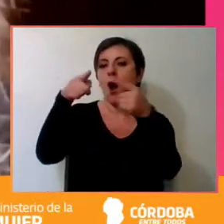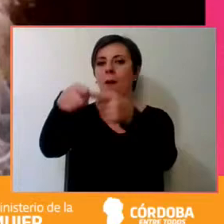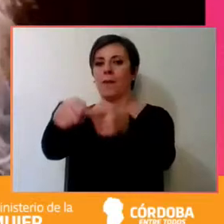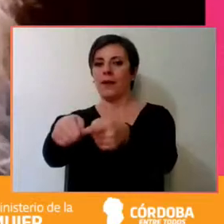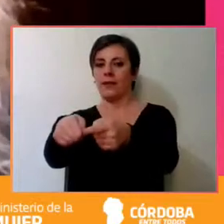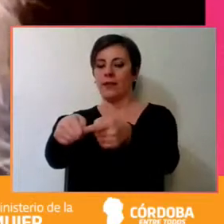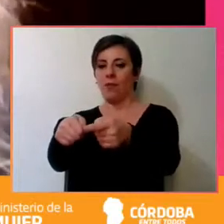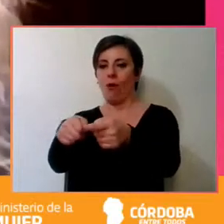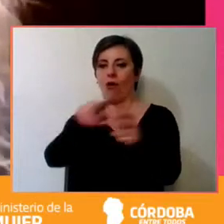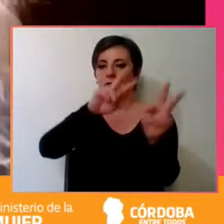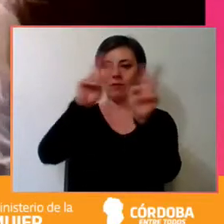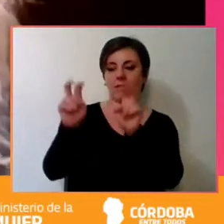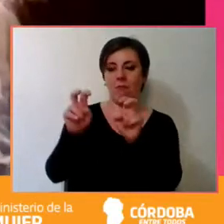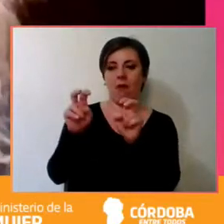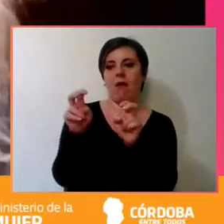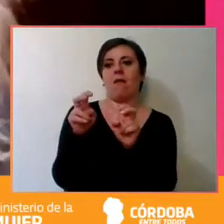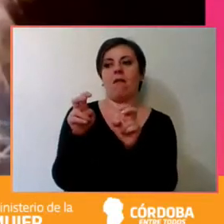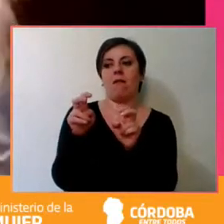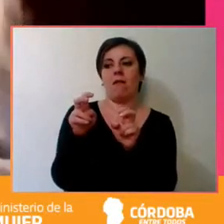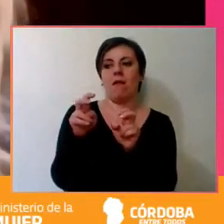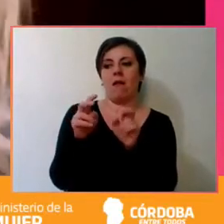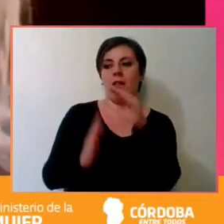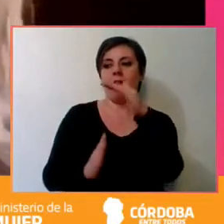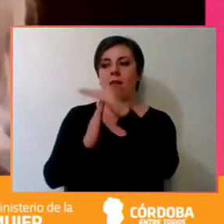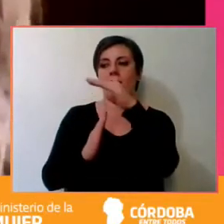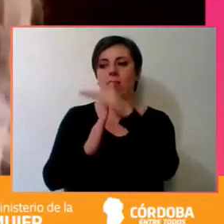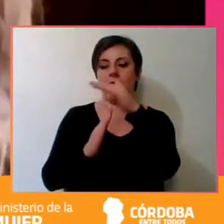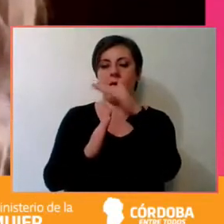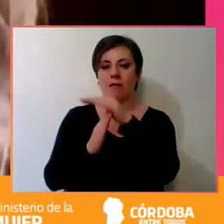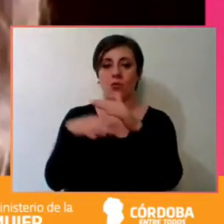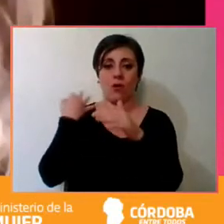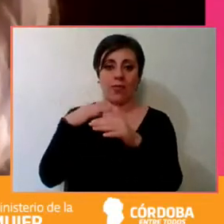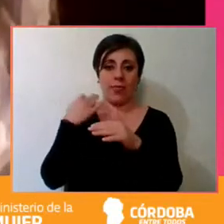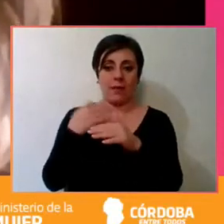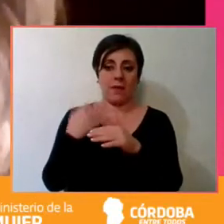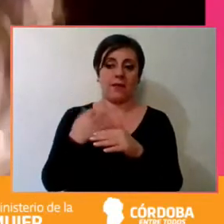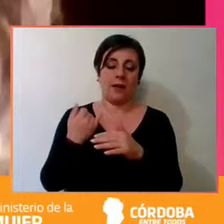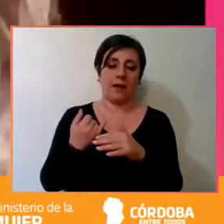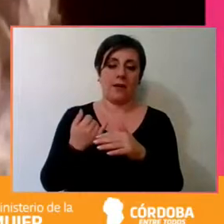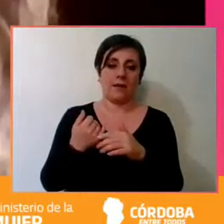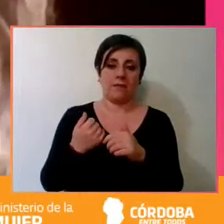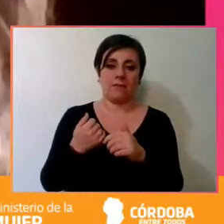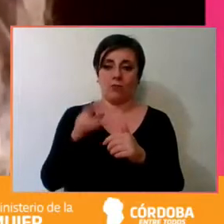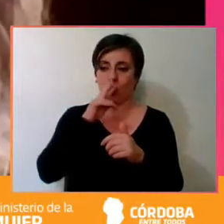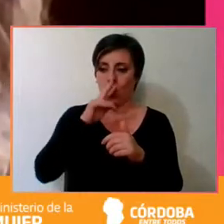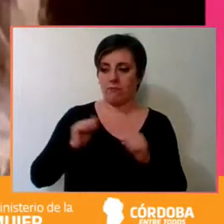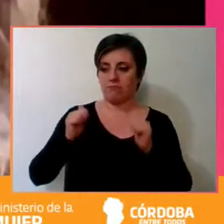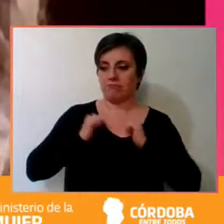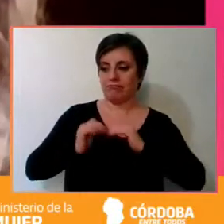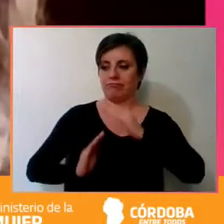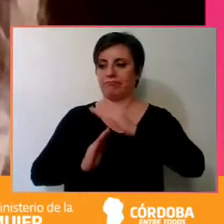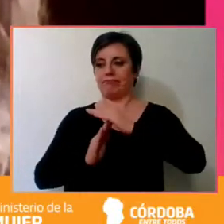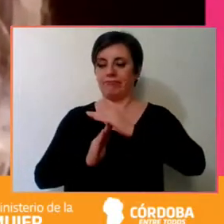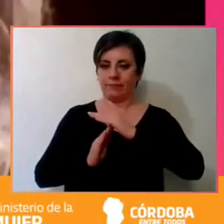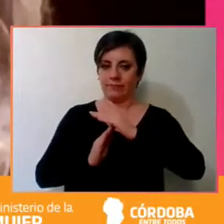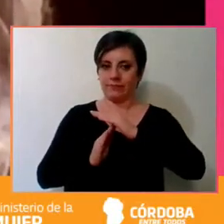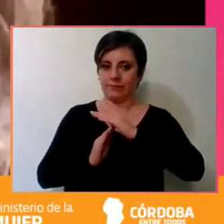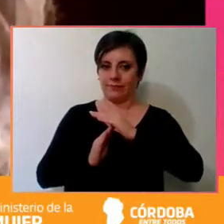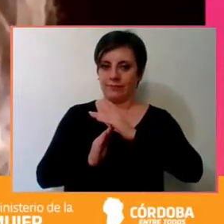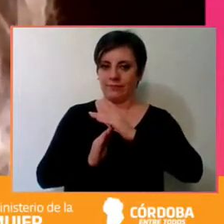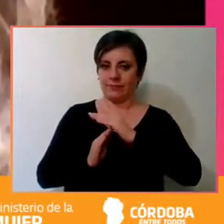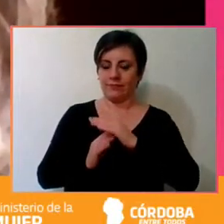el tema del liderazgo que hay que tener sentadas en estas sillas y todas las personas que